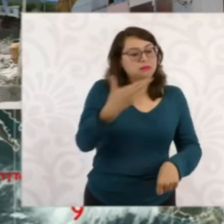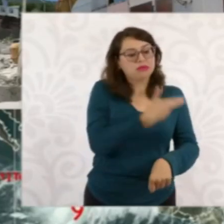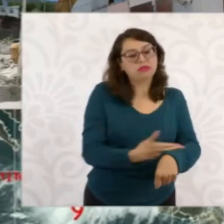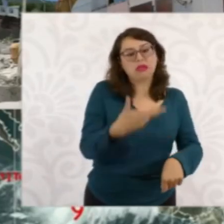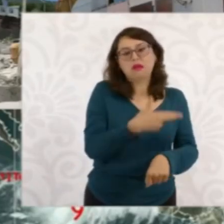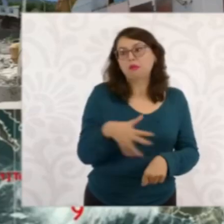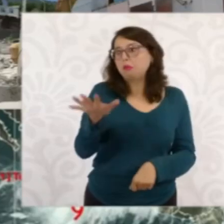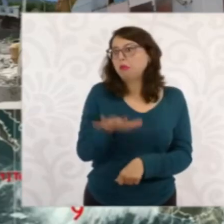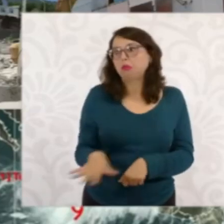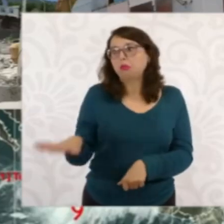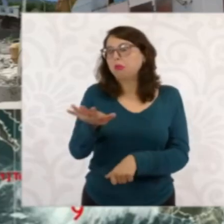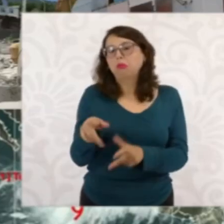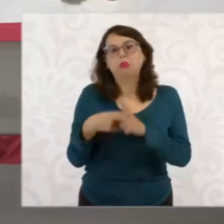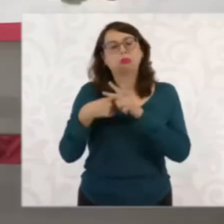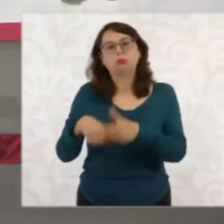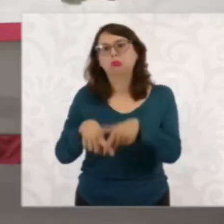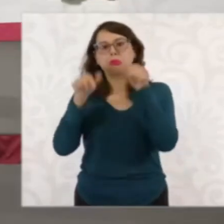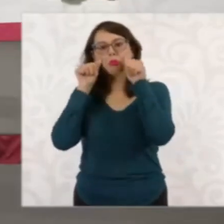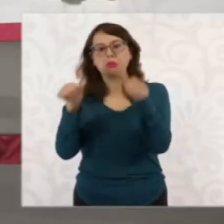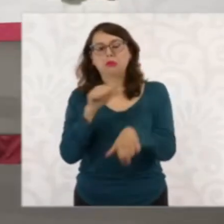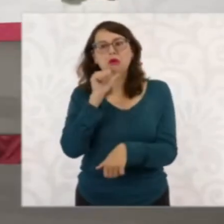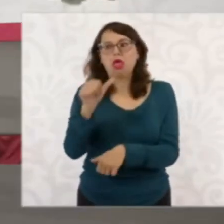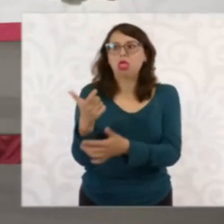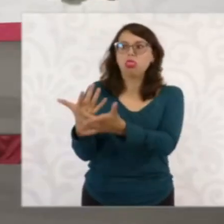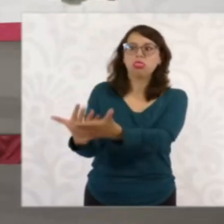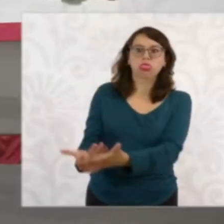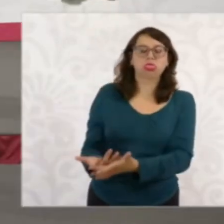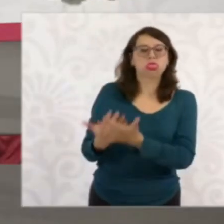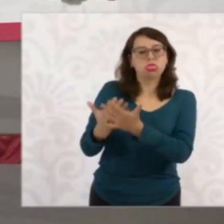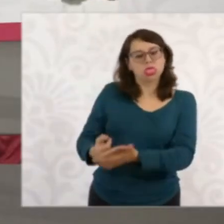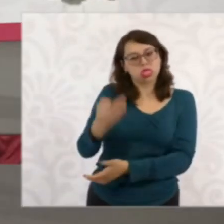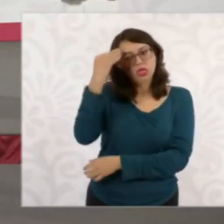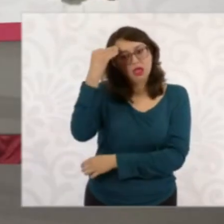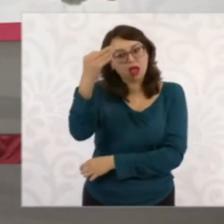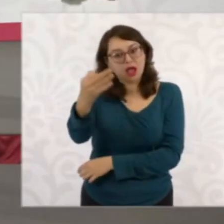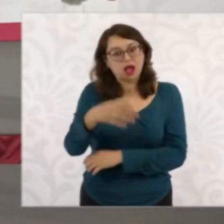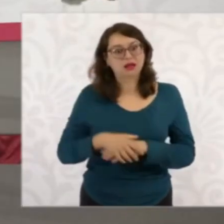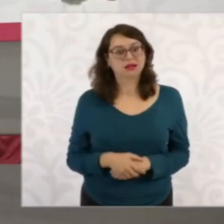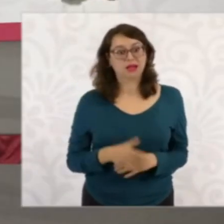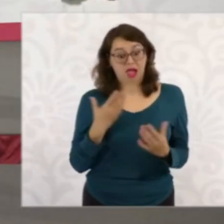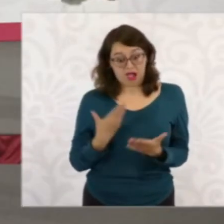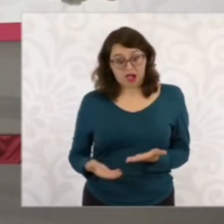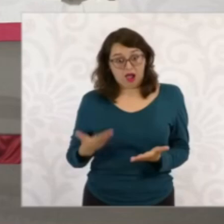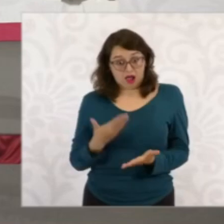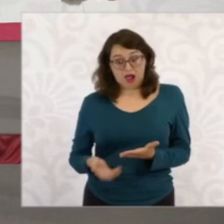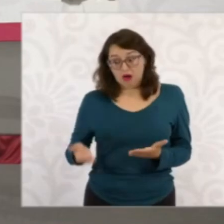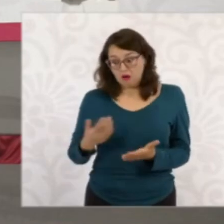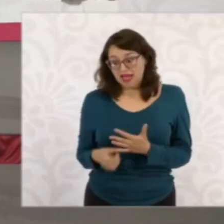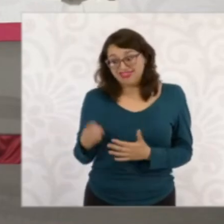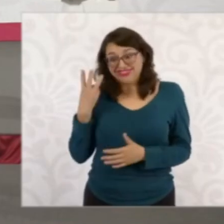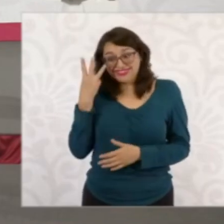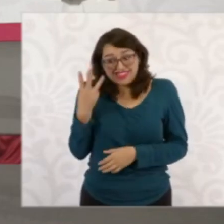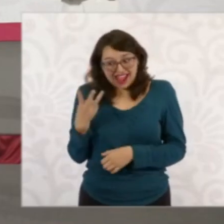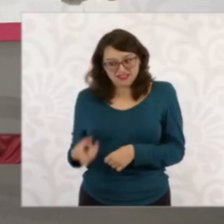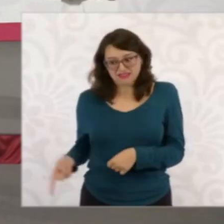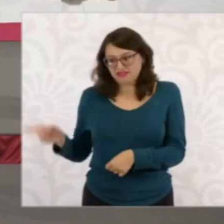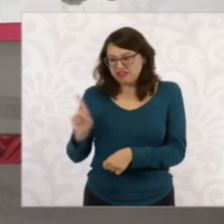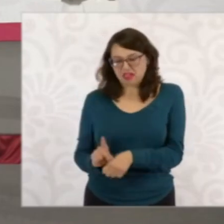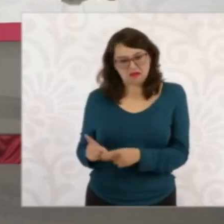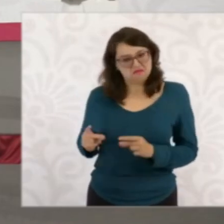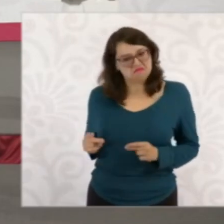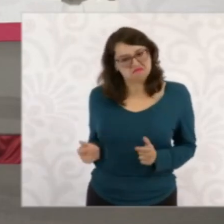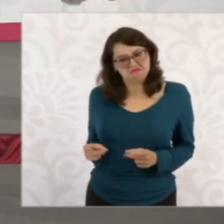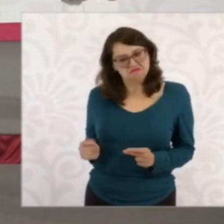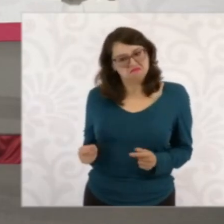obras. Decíamos ahorita que en este caso, en los 3 primeros días, ya la Secretaría de Comunicaciones, de Infraestructura y Comunicaciones y Transportes ya